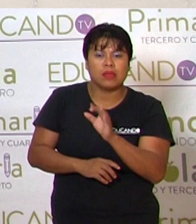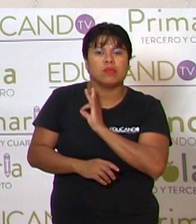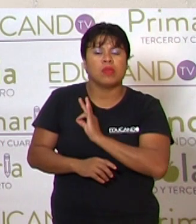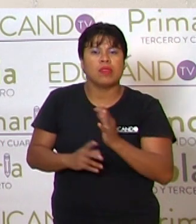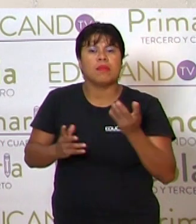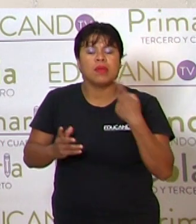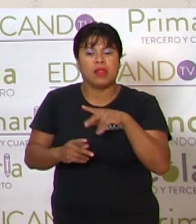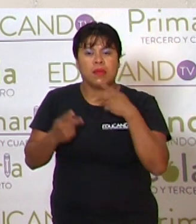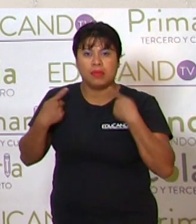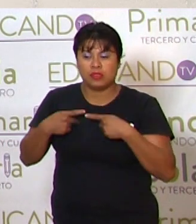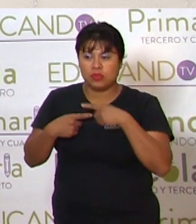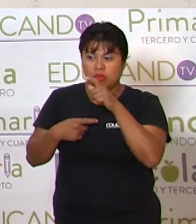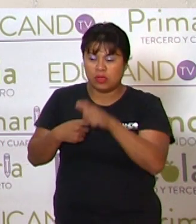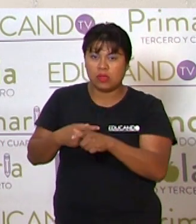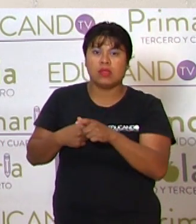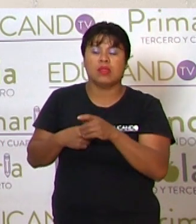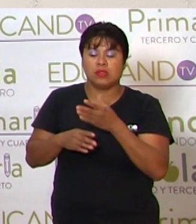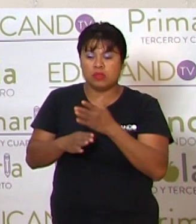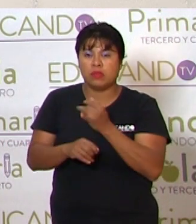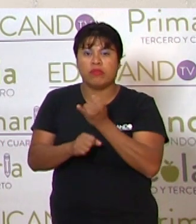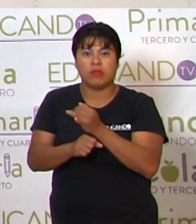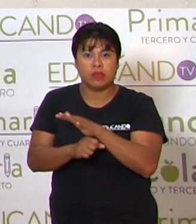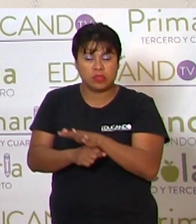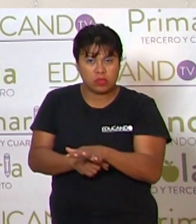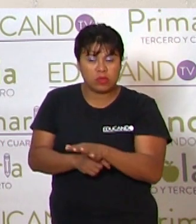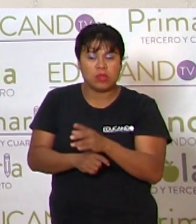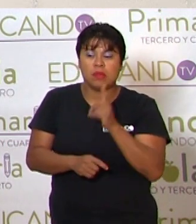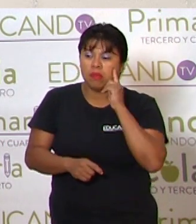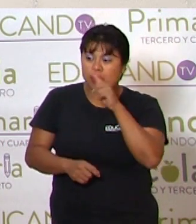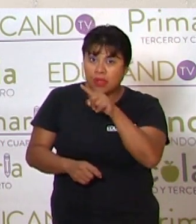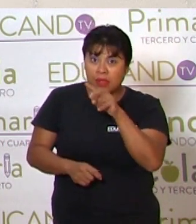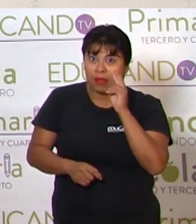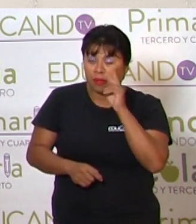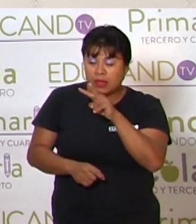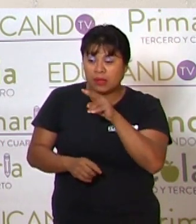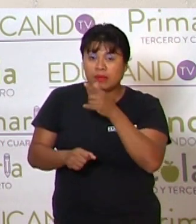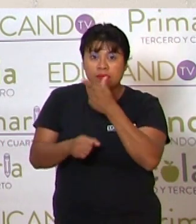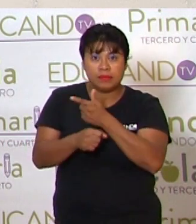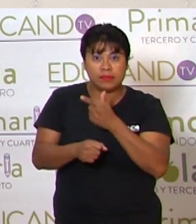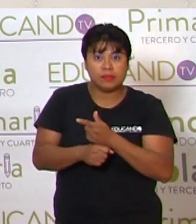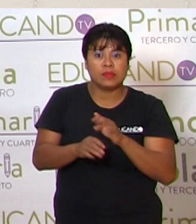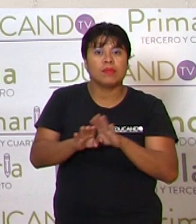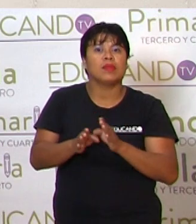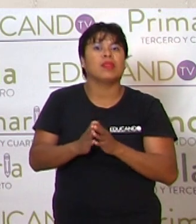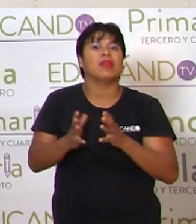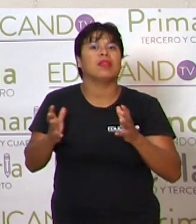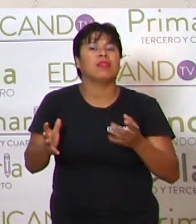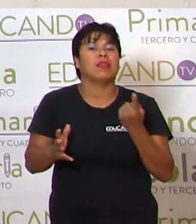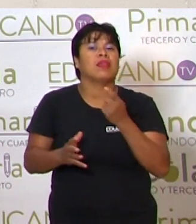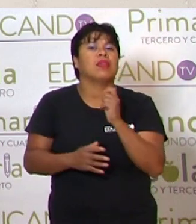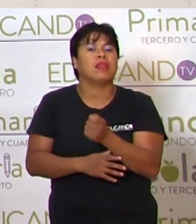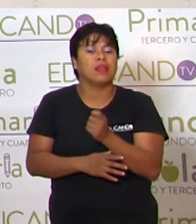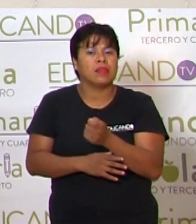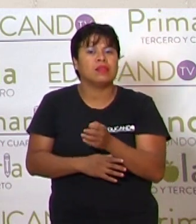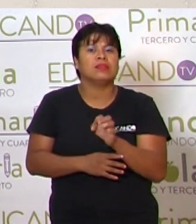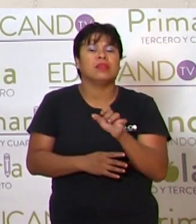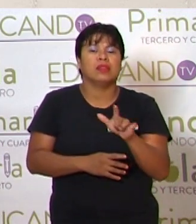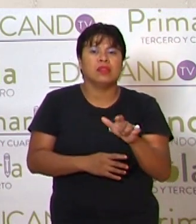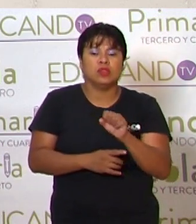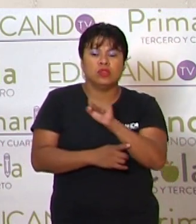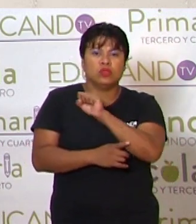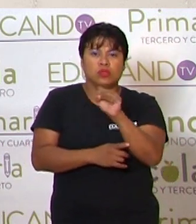a permitirle a la persona o al receptor de la información identificar de gran forma lo que es